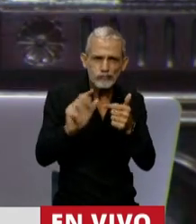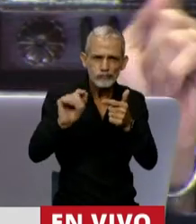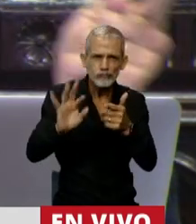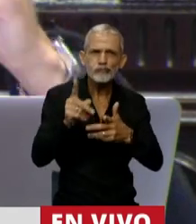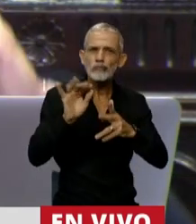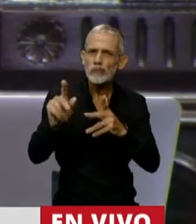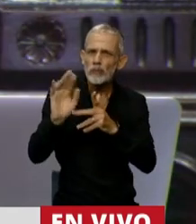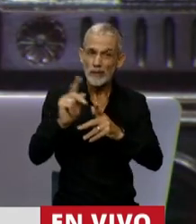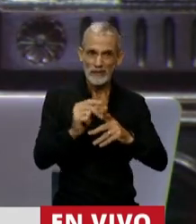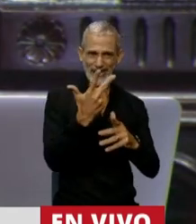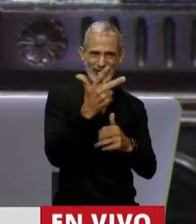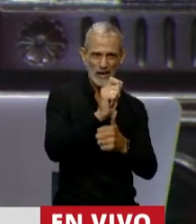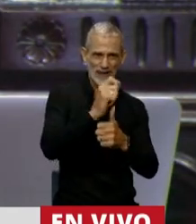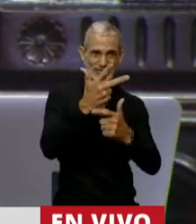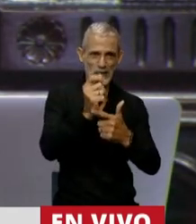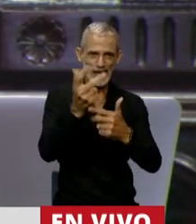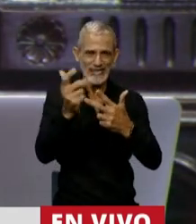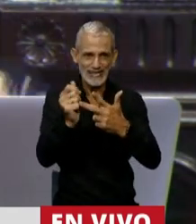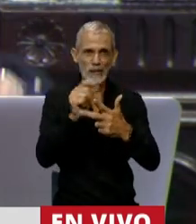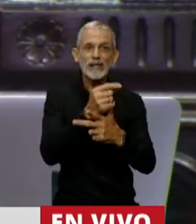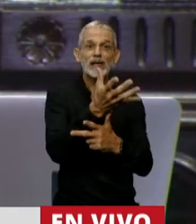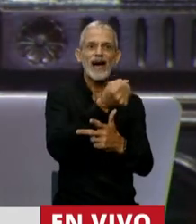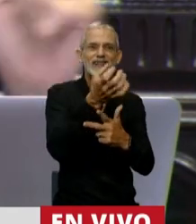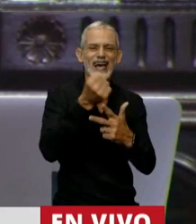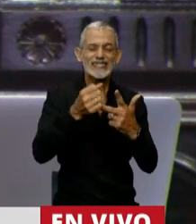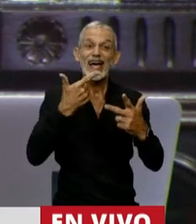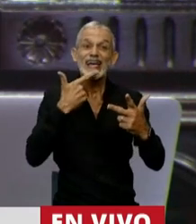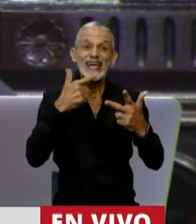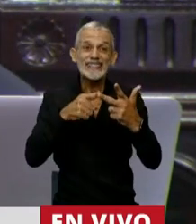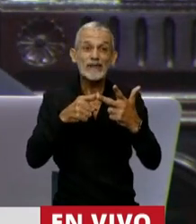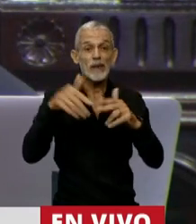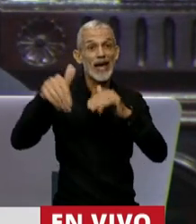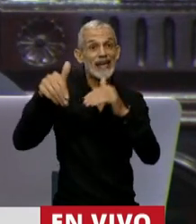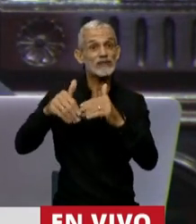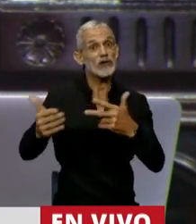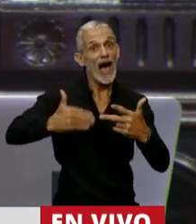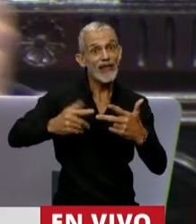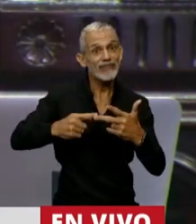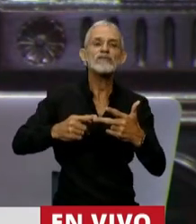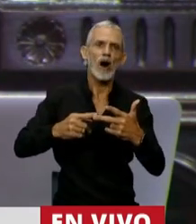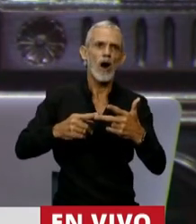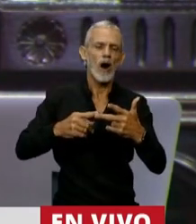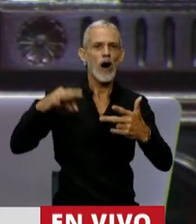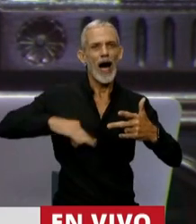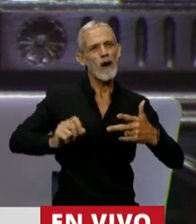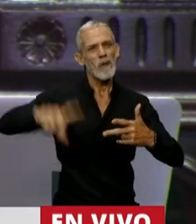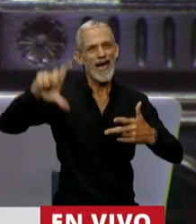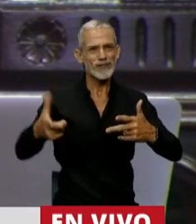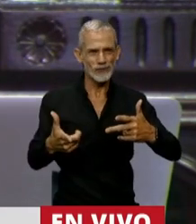inflación durante los primeros trimestres y en septiembre, justo antes de las elecciones, vas a tener un gran